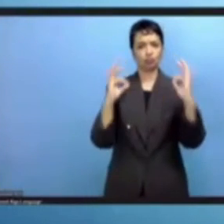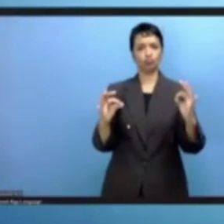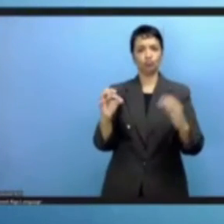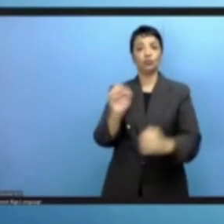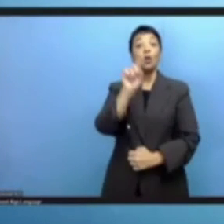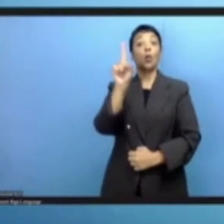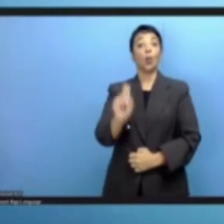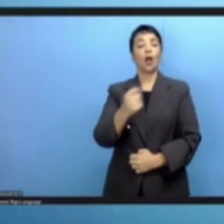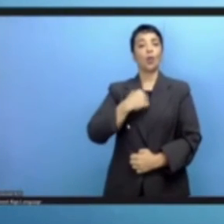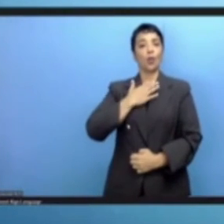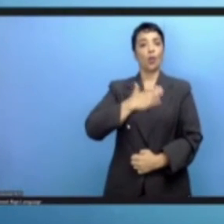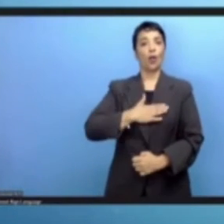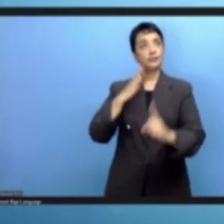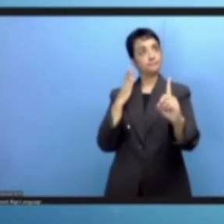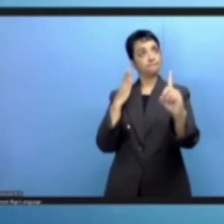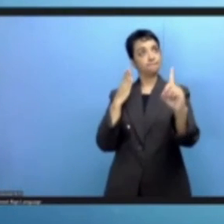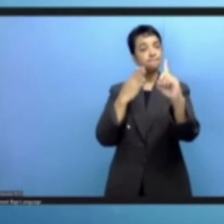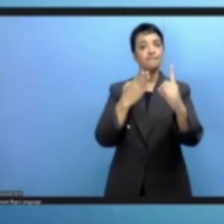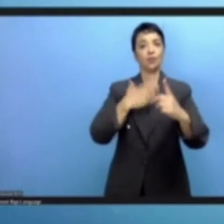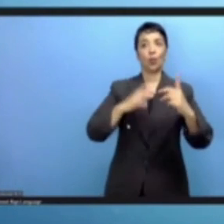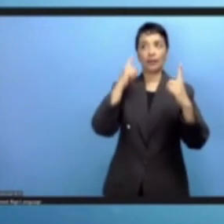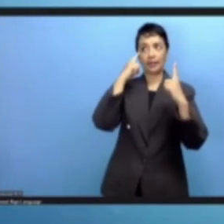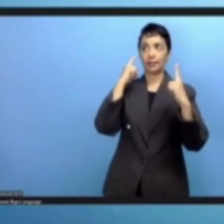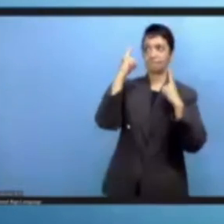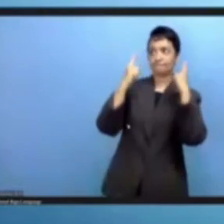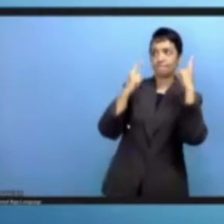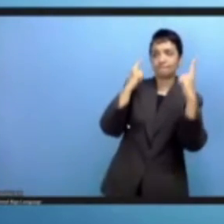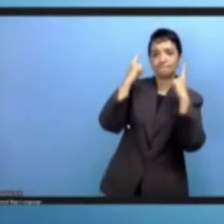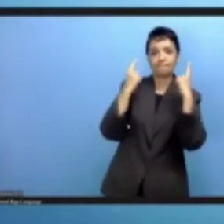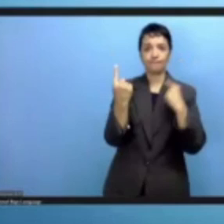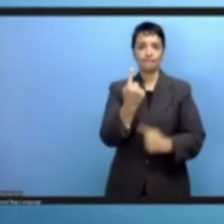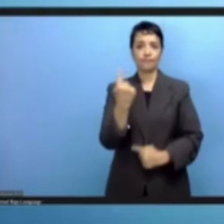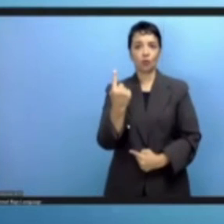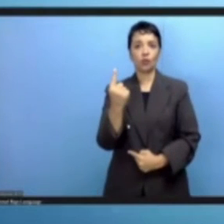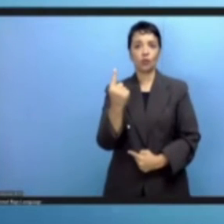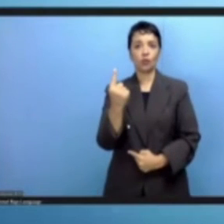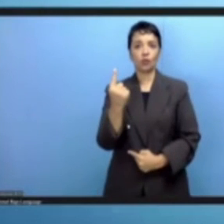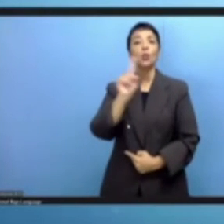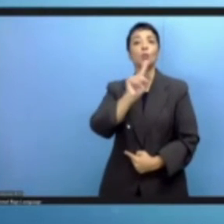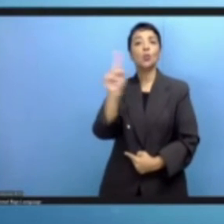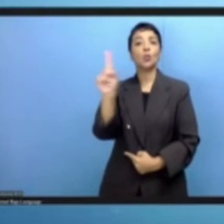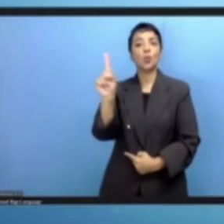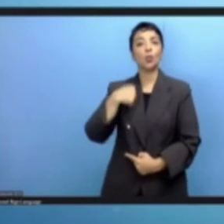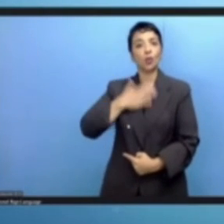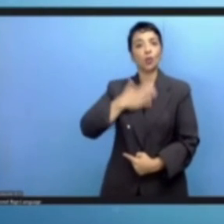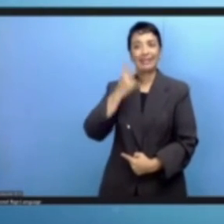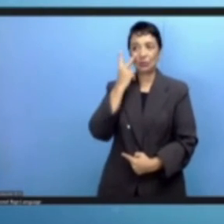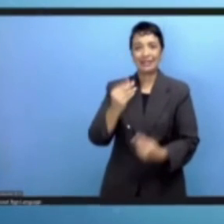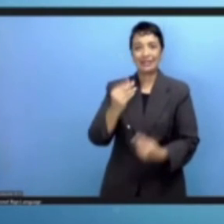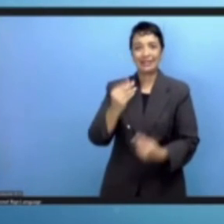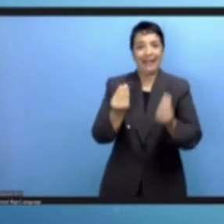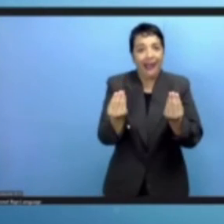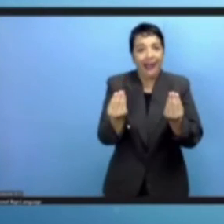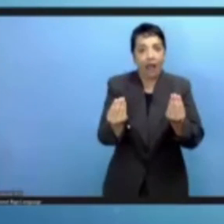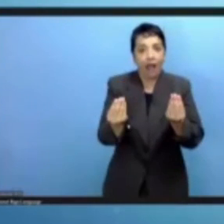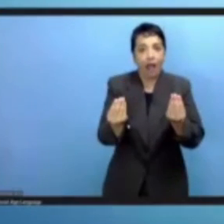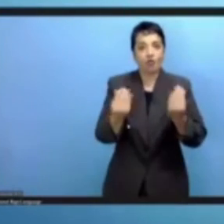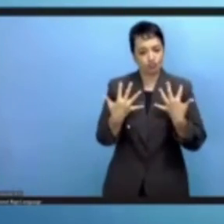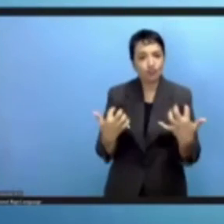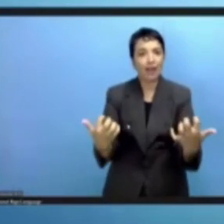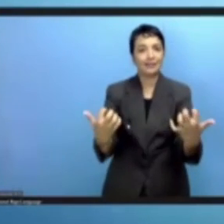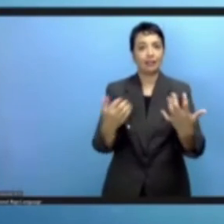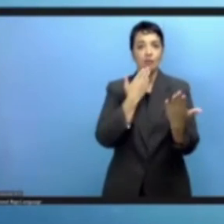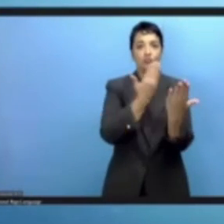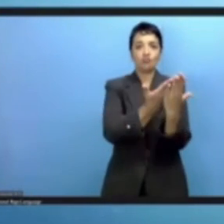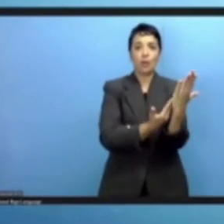reconocidos para producir son más cosas que reflexiones tenemos que ver efectos